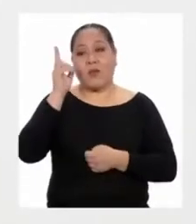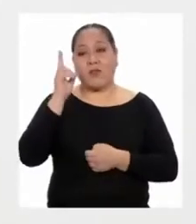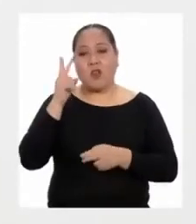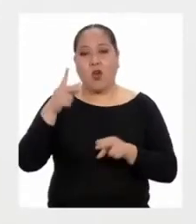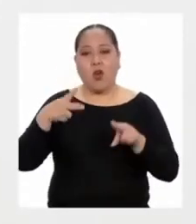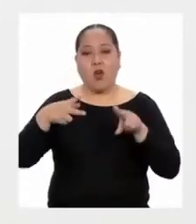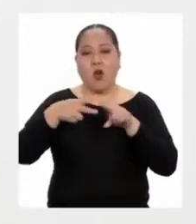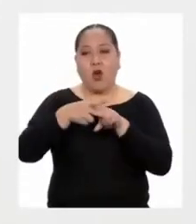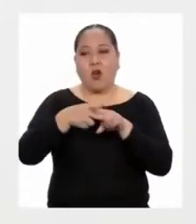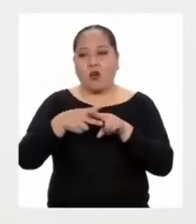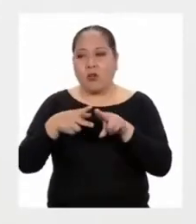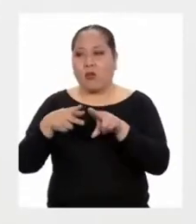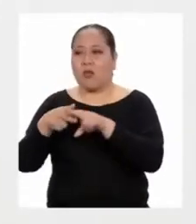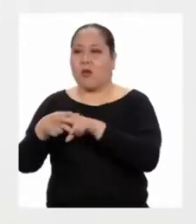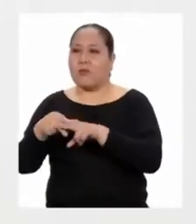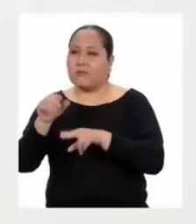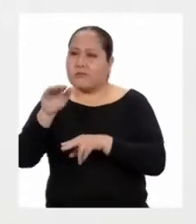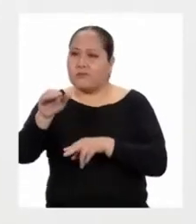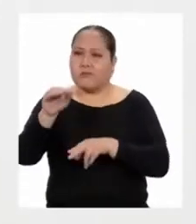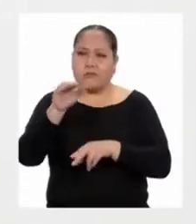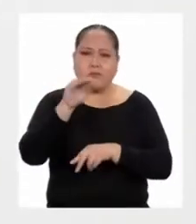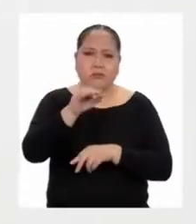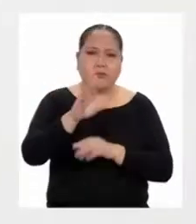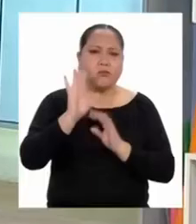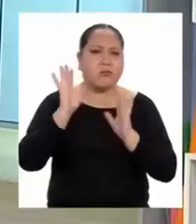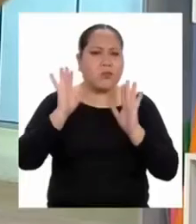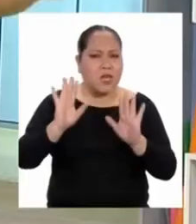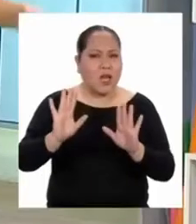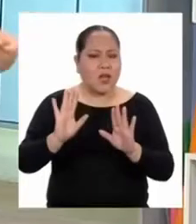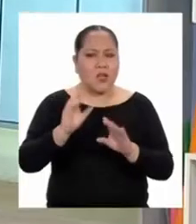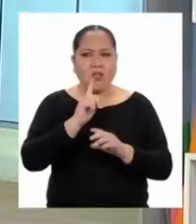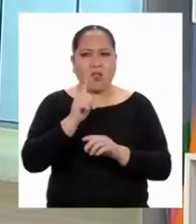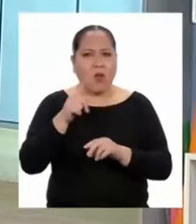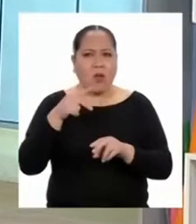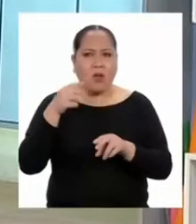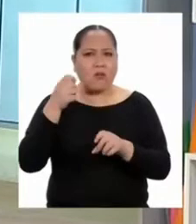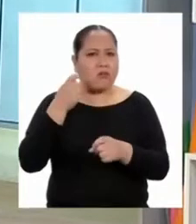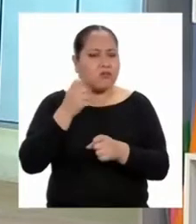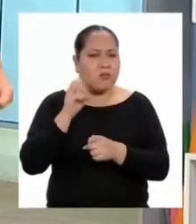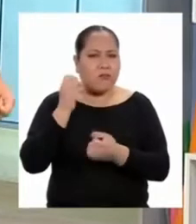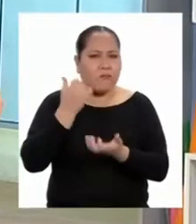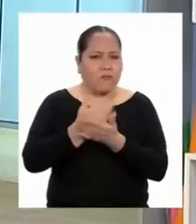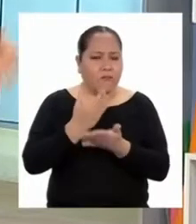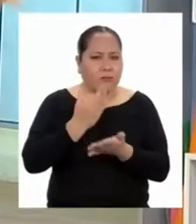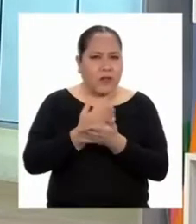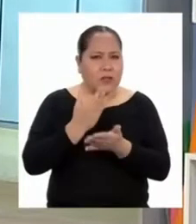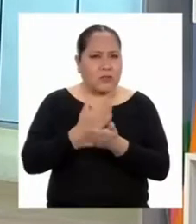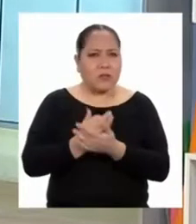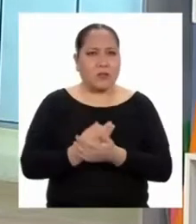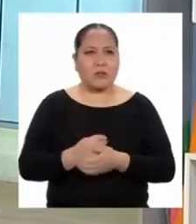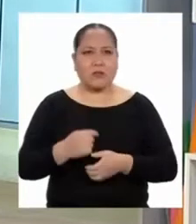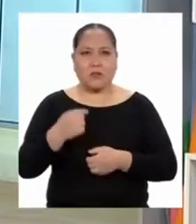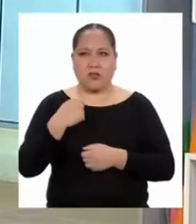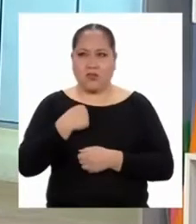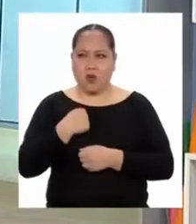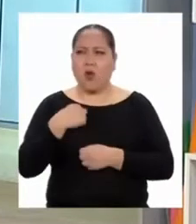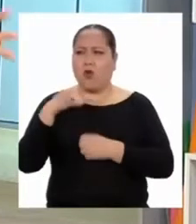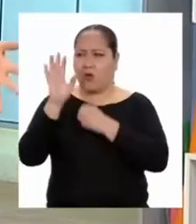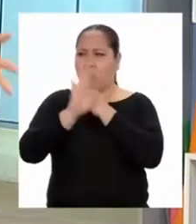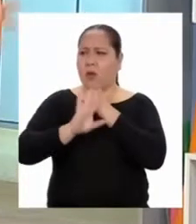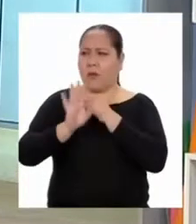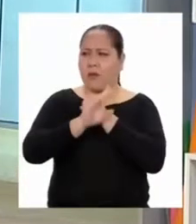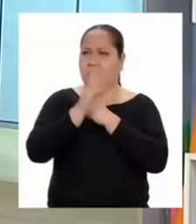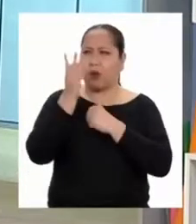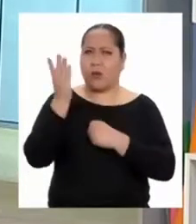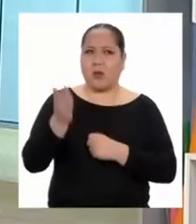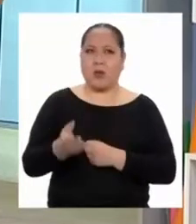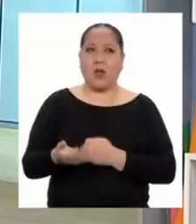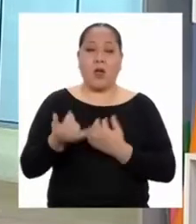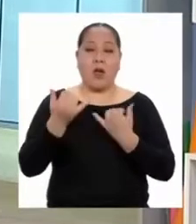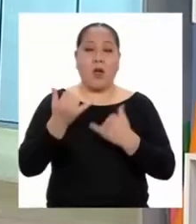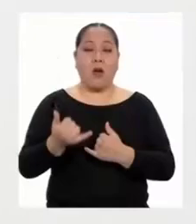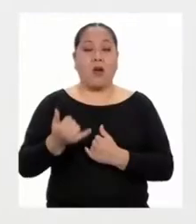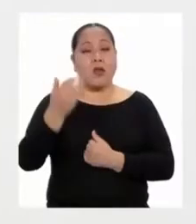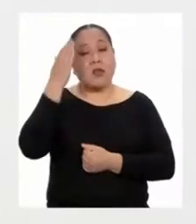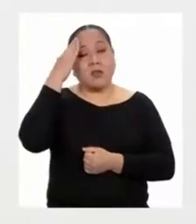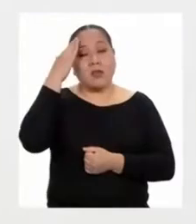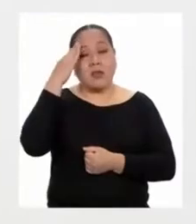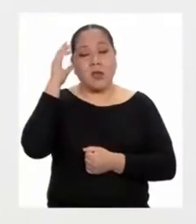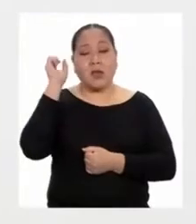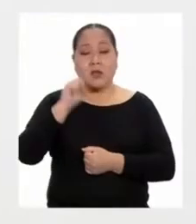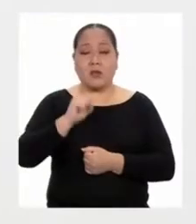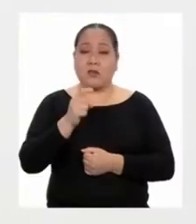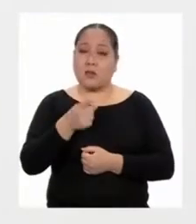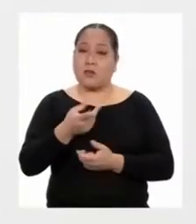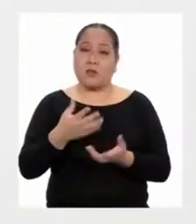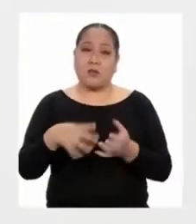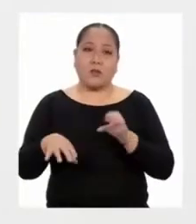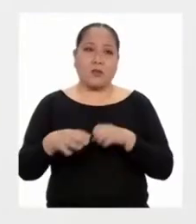intervenir constantemente para frenar el bullying. ¡Qué abusivos! Yo la hubiera defendido. Ahora ya sé que así debe ser.